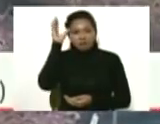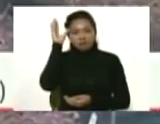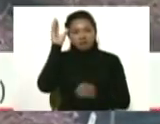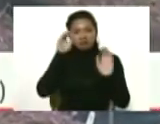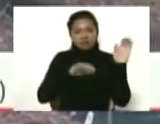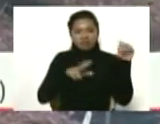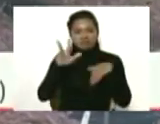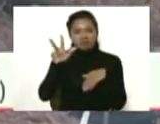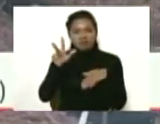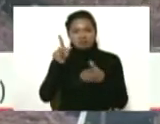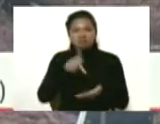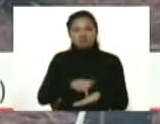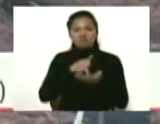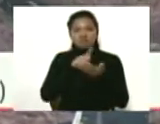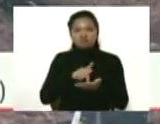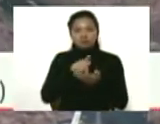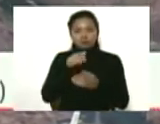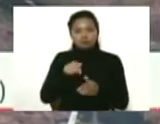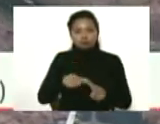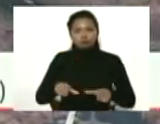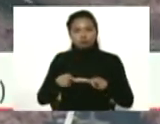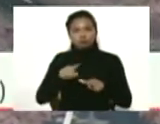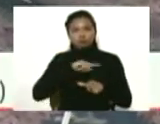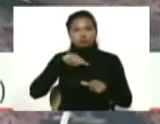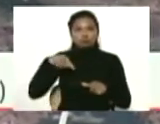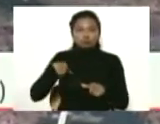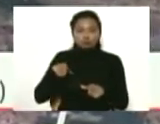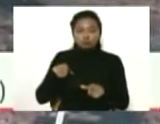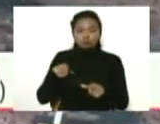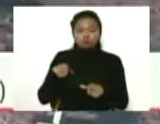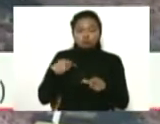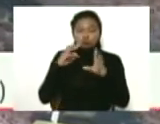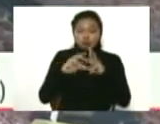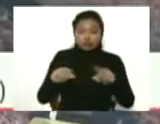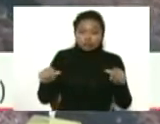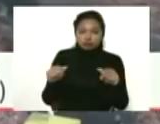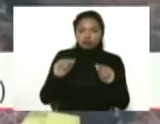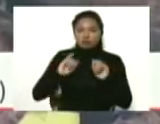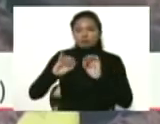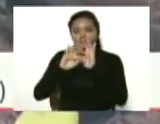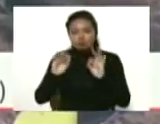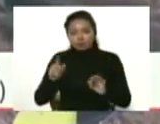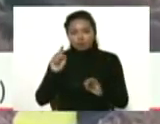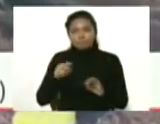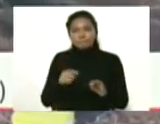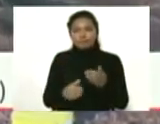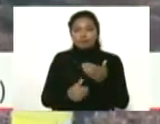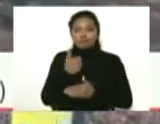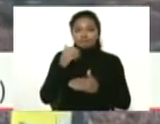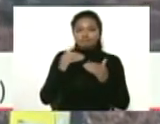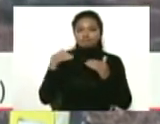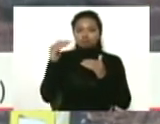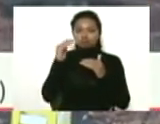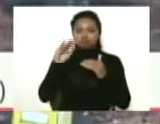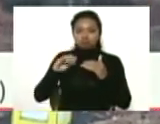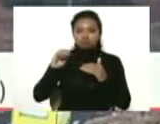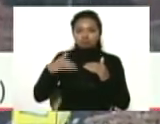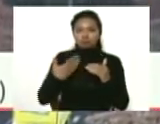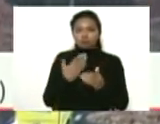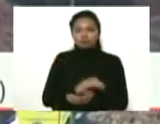13.000 toneladas, acá en nuestro territorio, que es el mayorista.